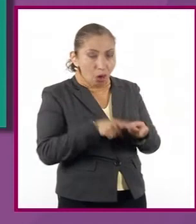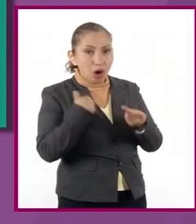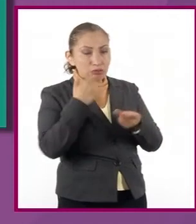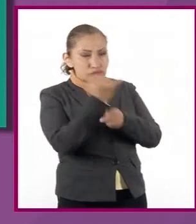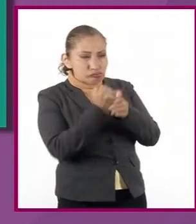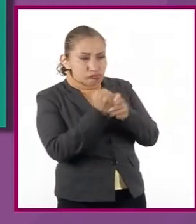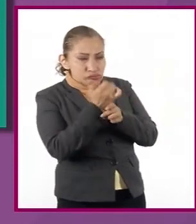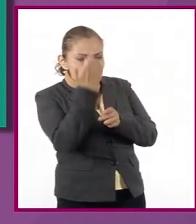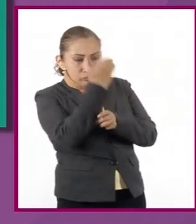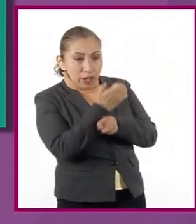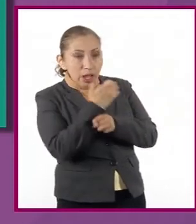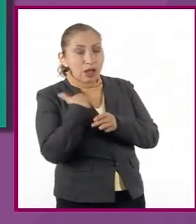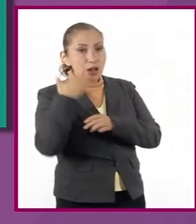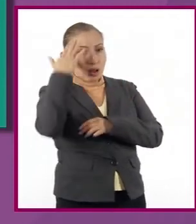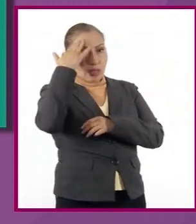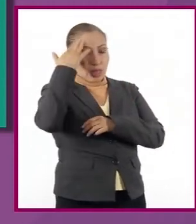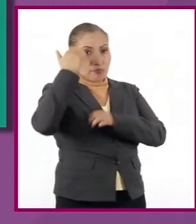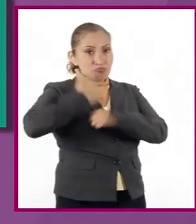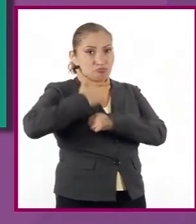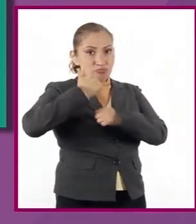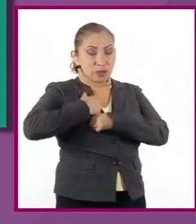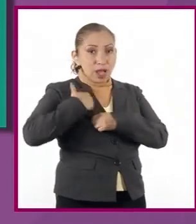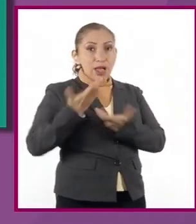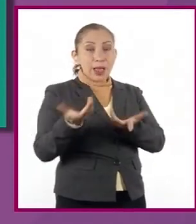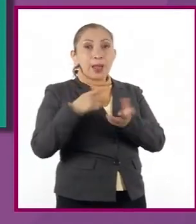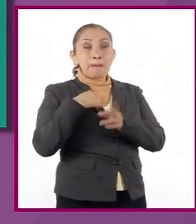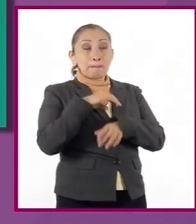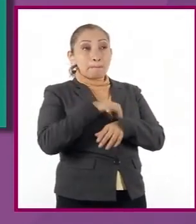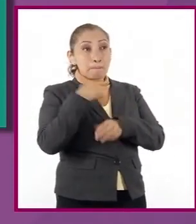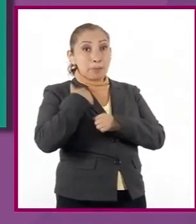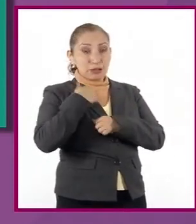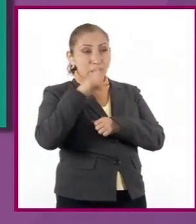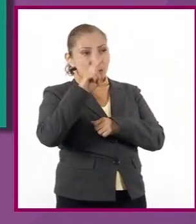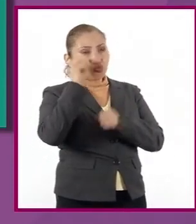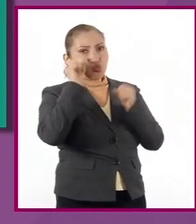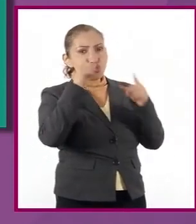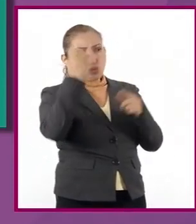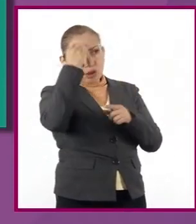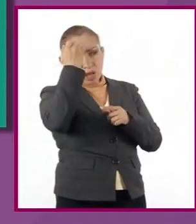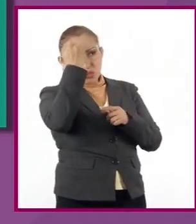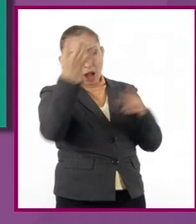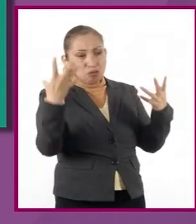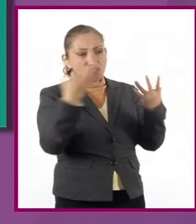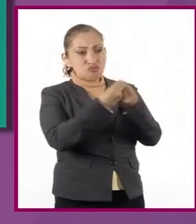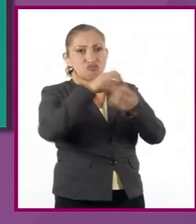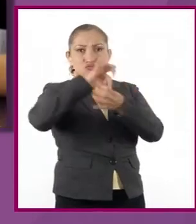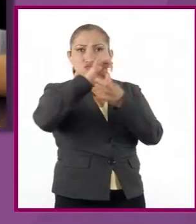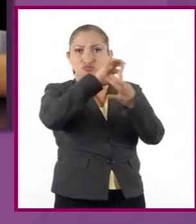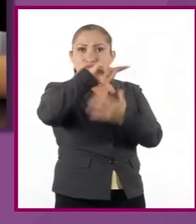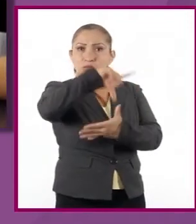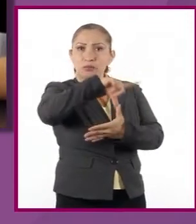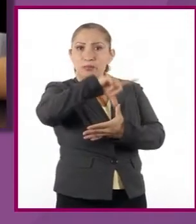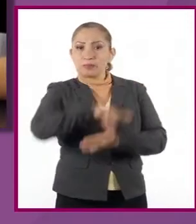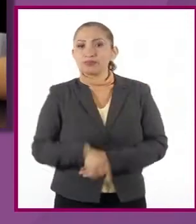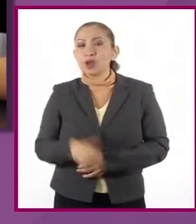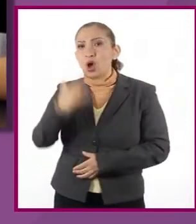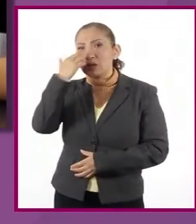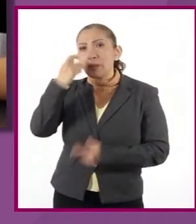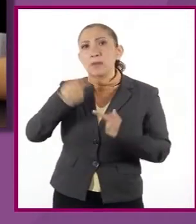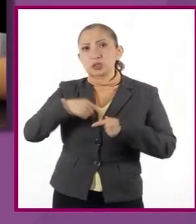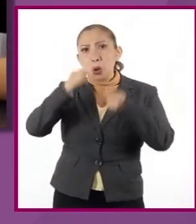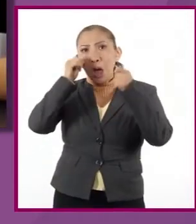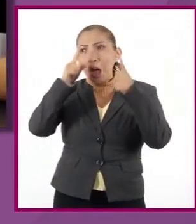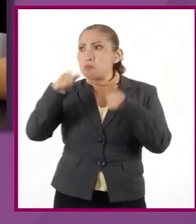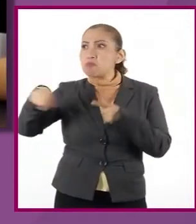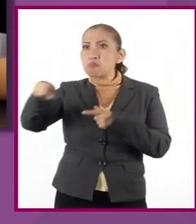estadista, líder guerrillero y teórico militar. La gente lo admira por sus ideales y por promover la unión de América Latina. Con razón mucha gente lo